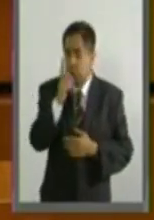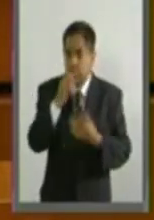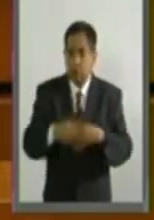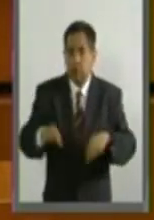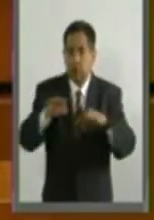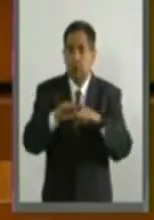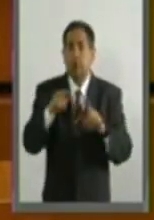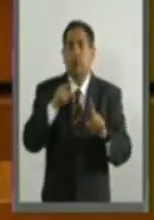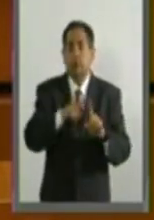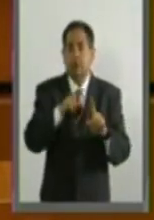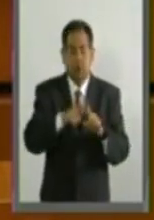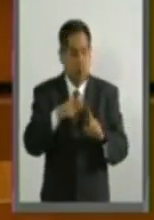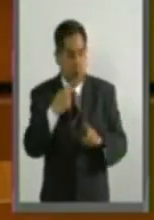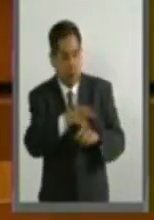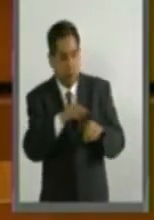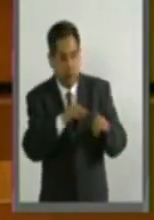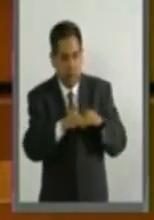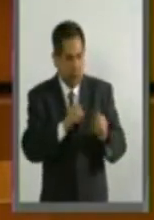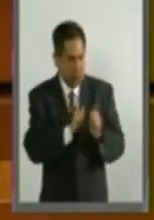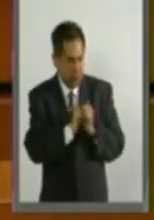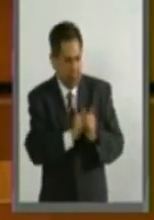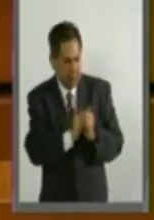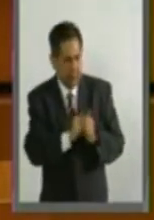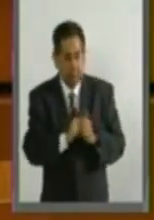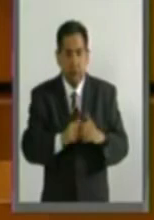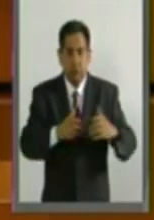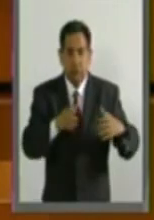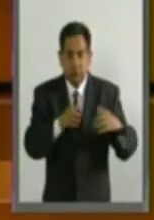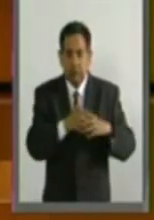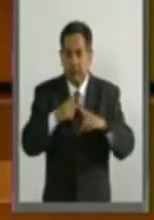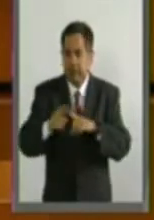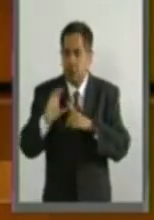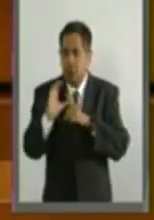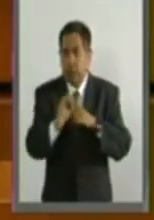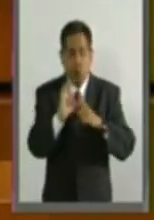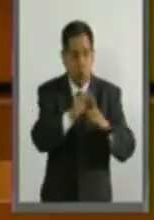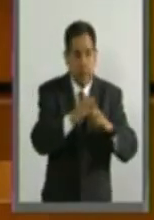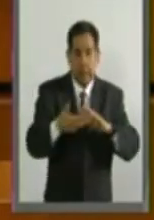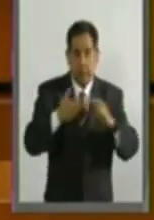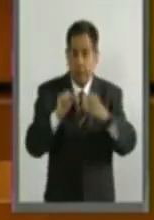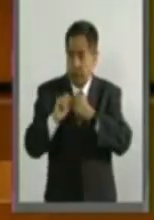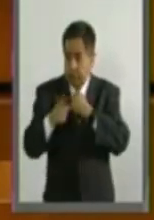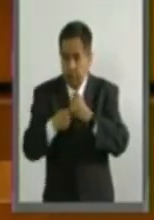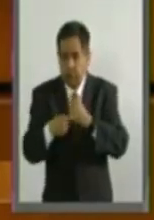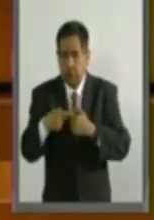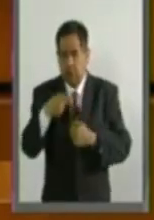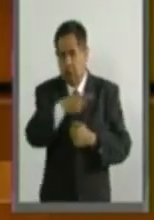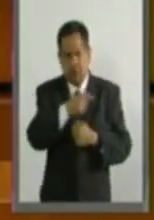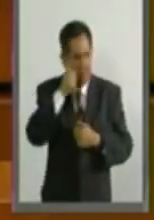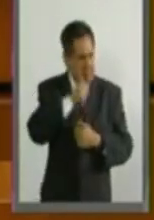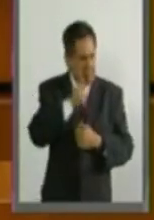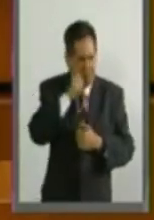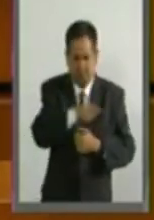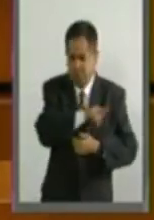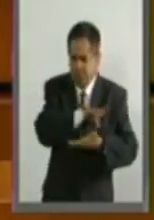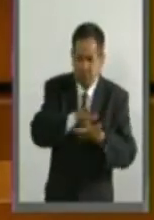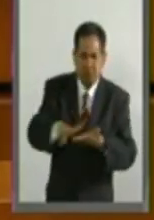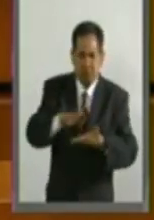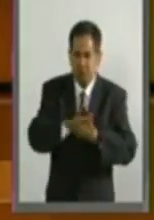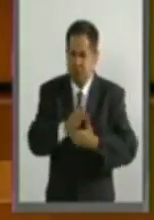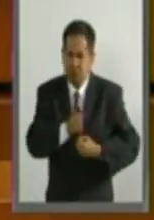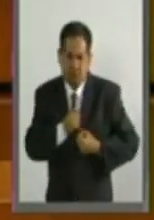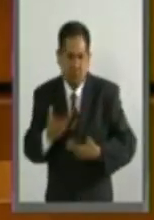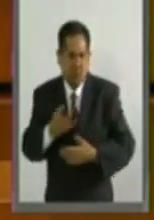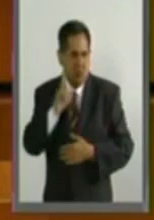fundamentalmente en el trabajo que hemos tenido en las comisiones de relaciones exteriores, donde fue siempre una gran